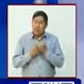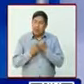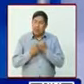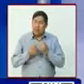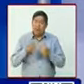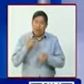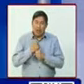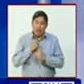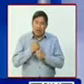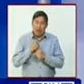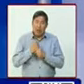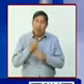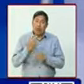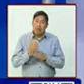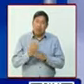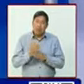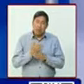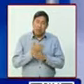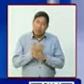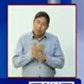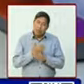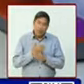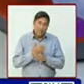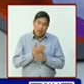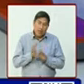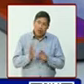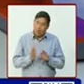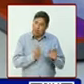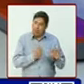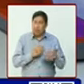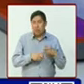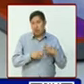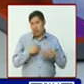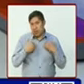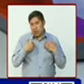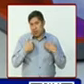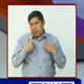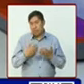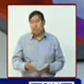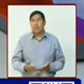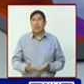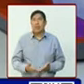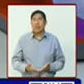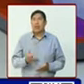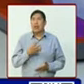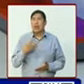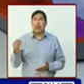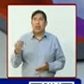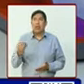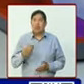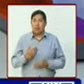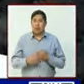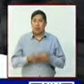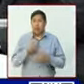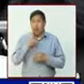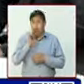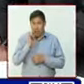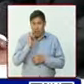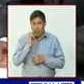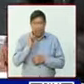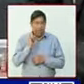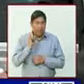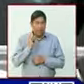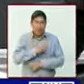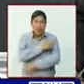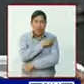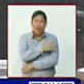de su familia, que poco a poco va dejando de lado por el problema que tiene, que va avanzando, ¿no? Y a pesar de este avance, bueno, ayer la